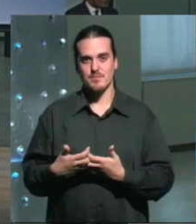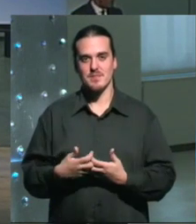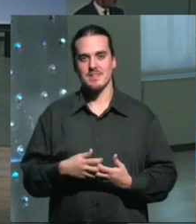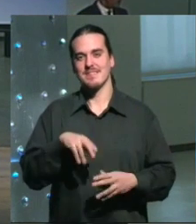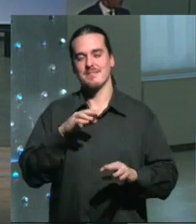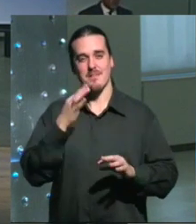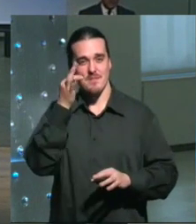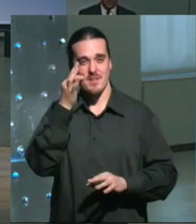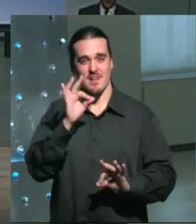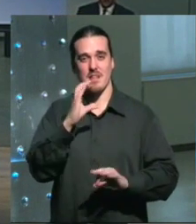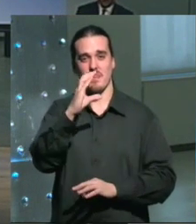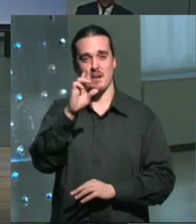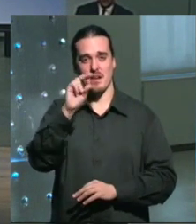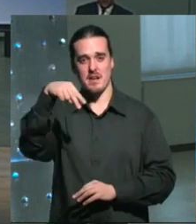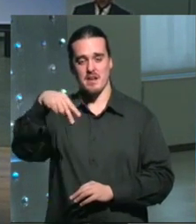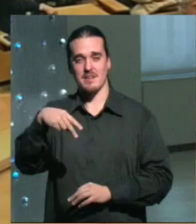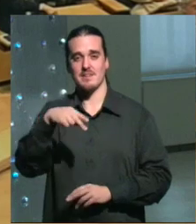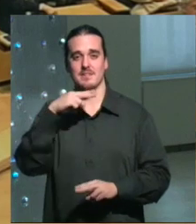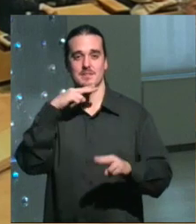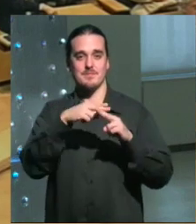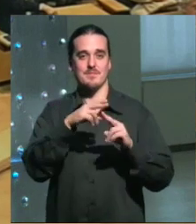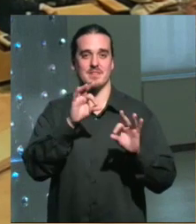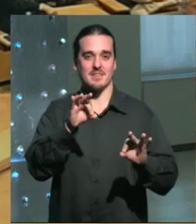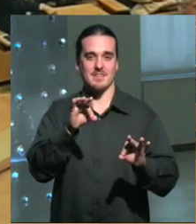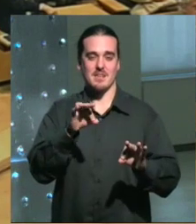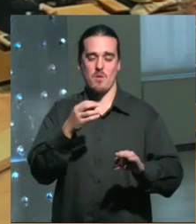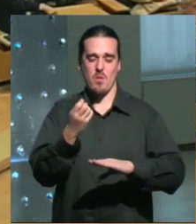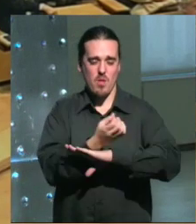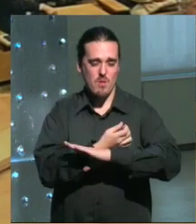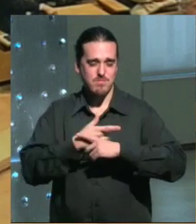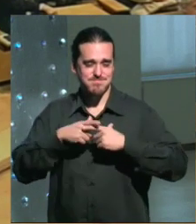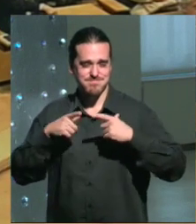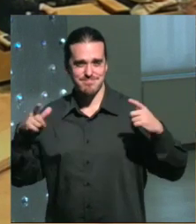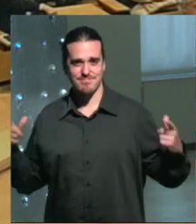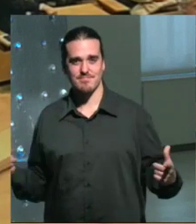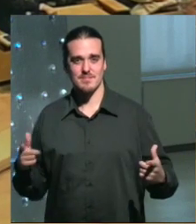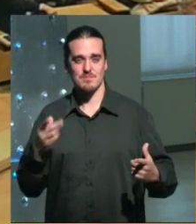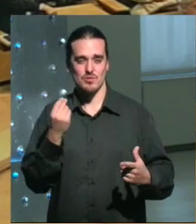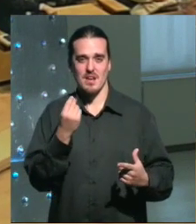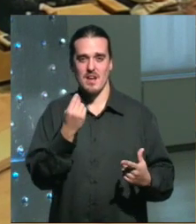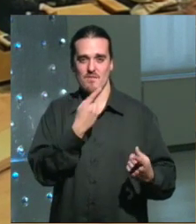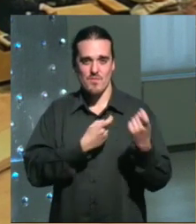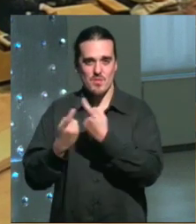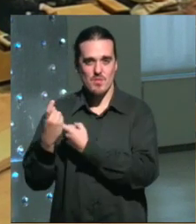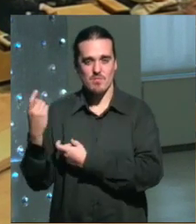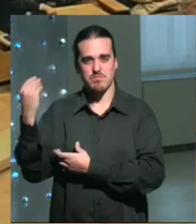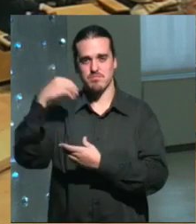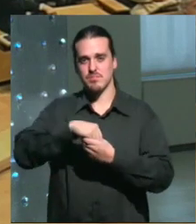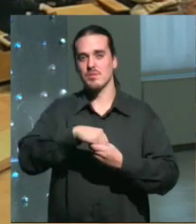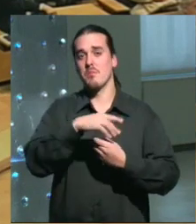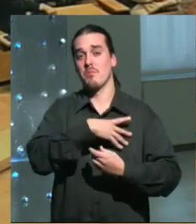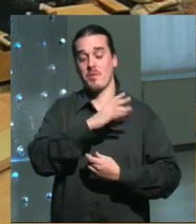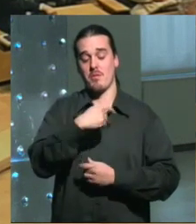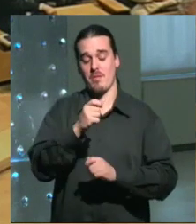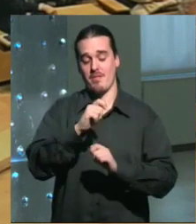que conocéis, el concepto del Customer Relationship Management, una inmensa base de datos en la que acumulas información que te facilita la toma de